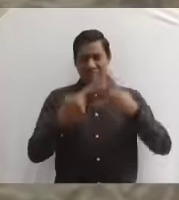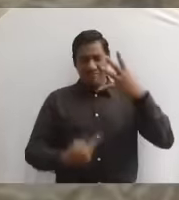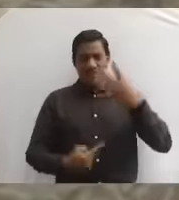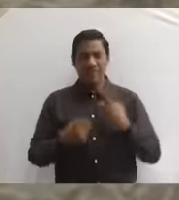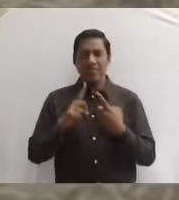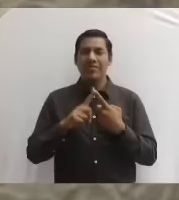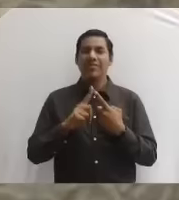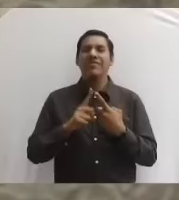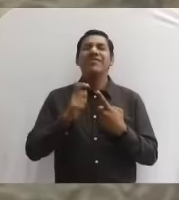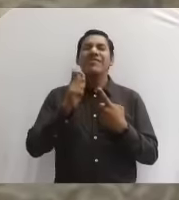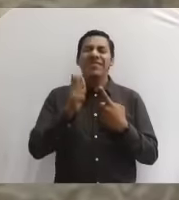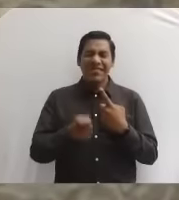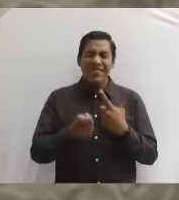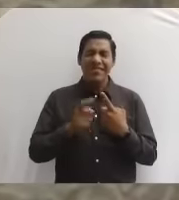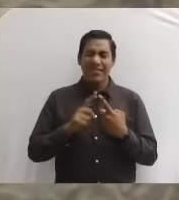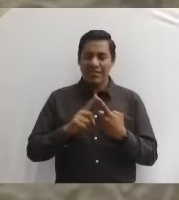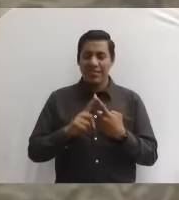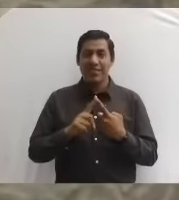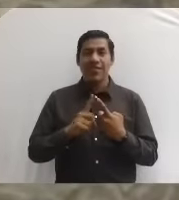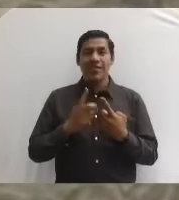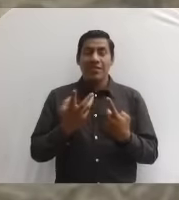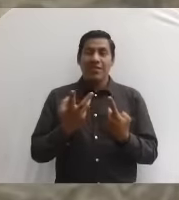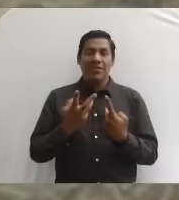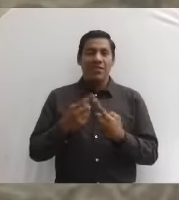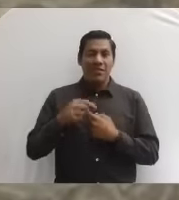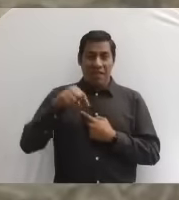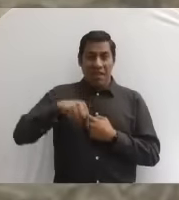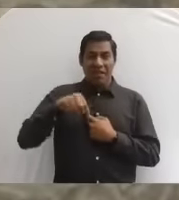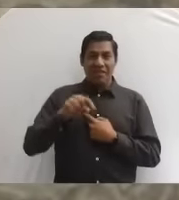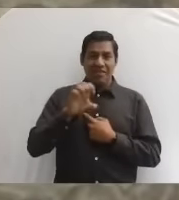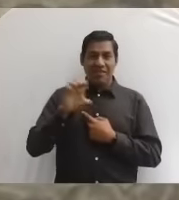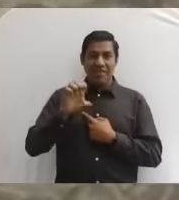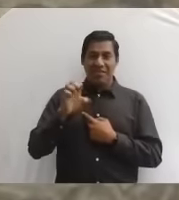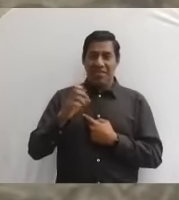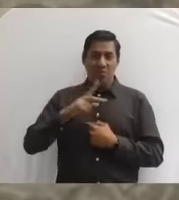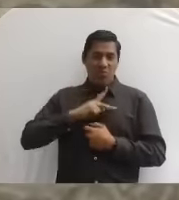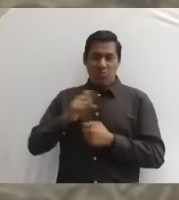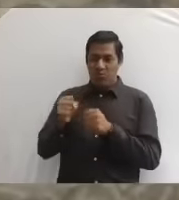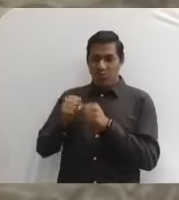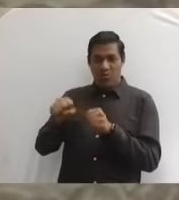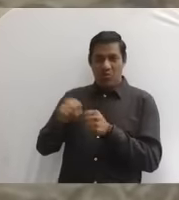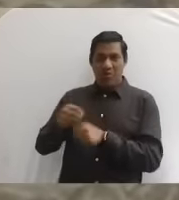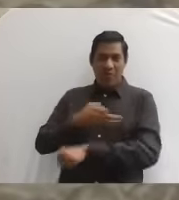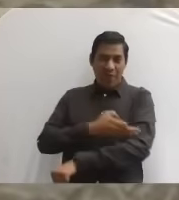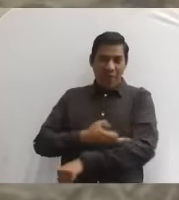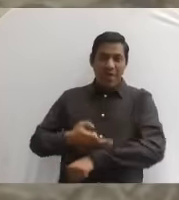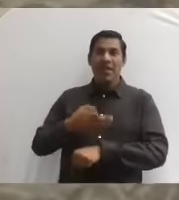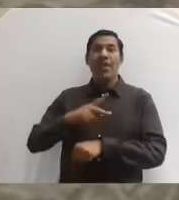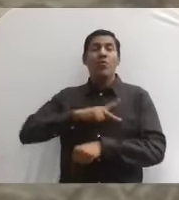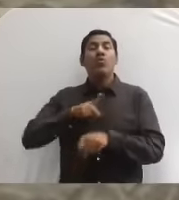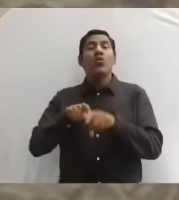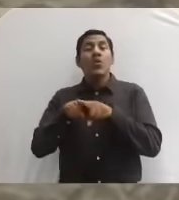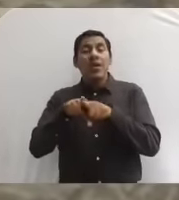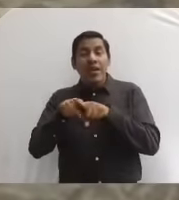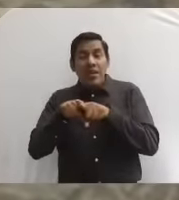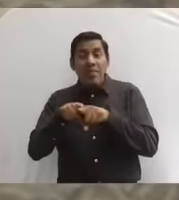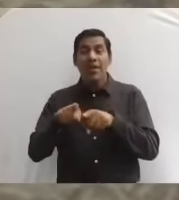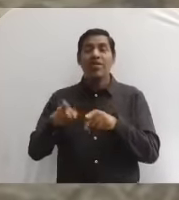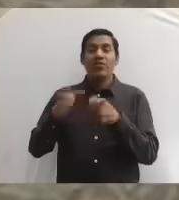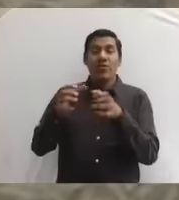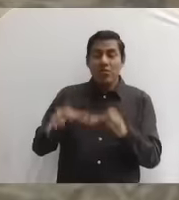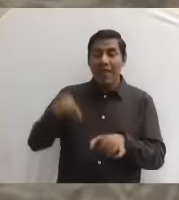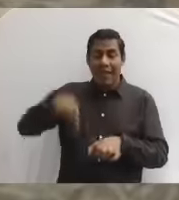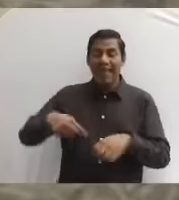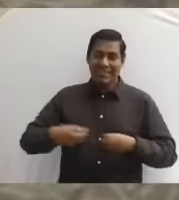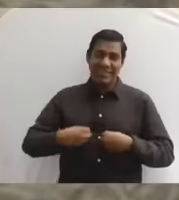es porque pues aquí crecieron mis sobrinos, aquí vive mi hermano, mi cuñada, así